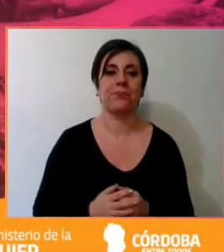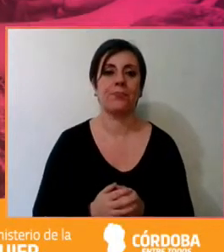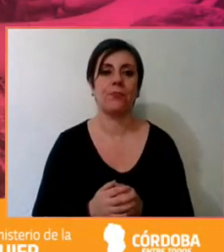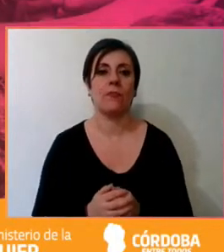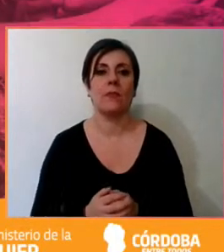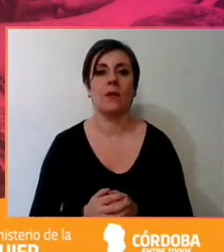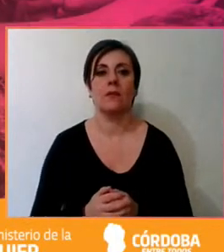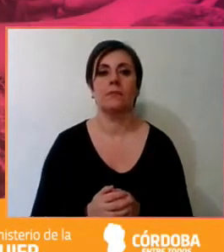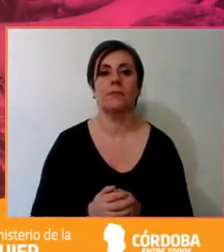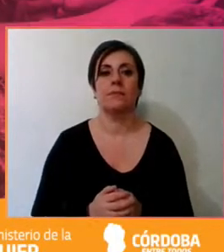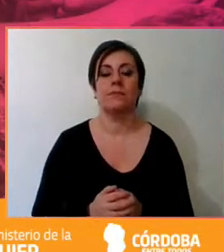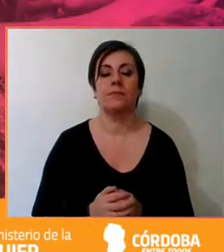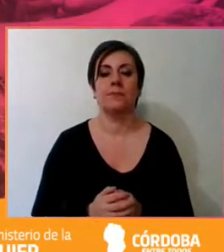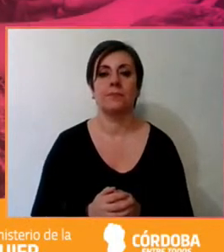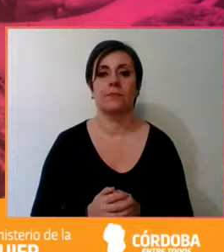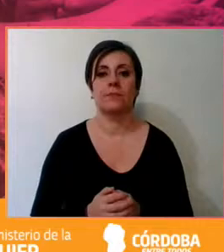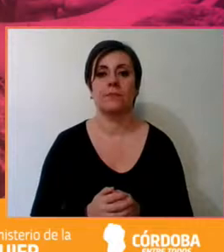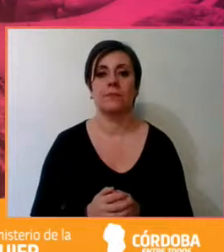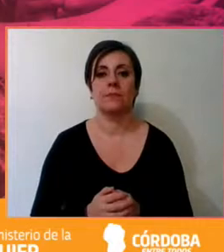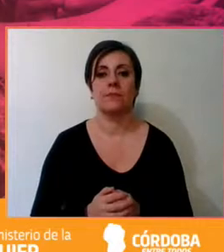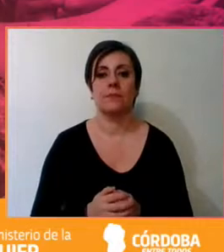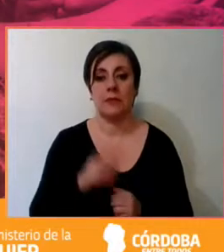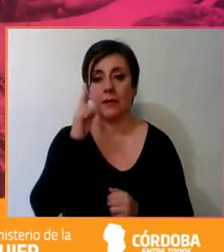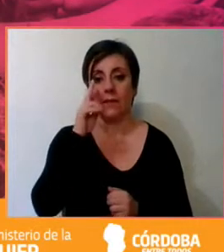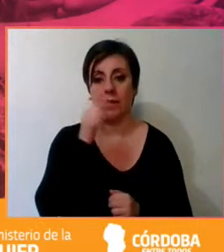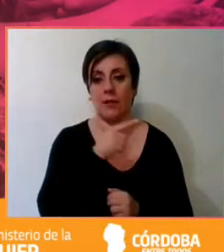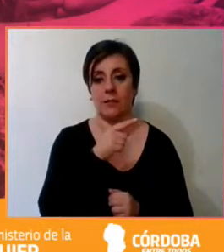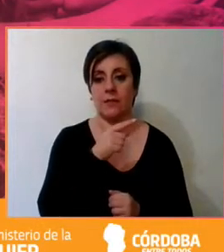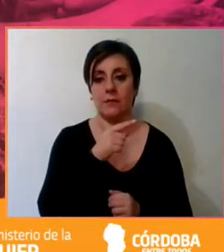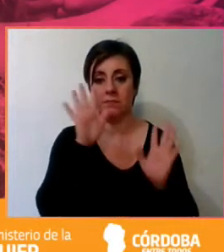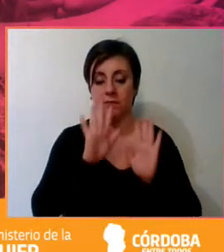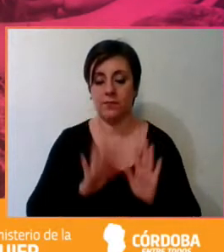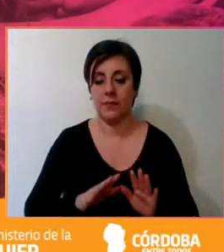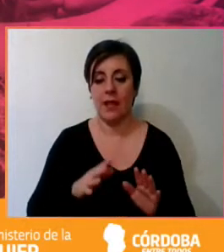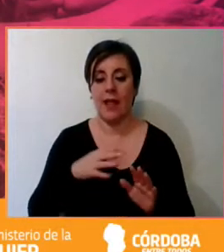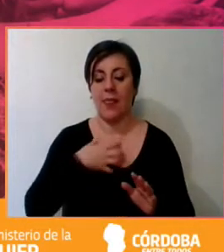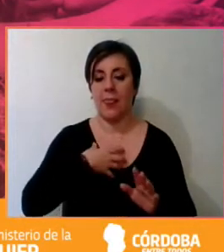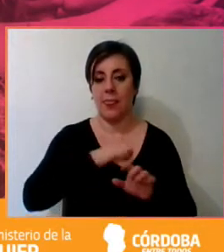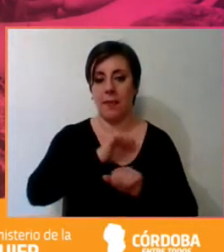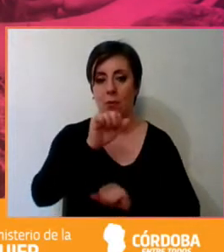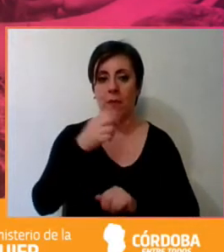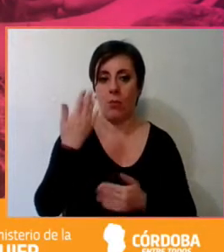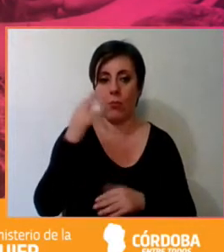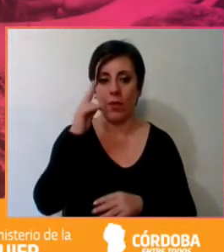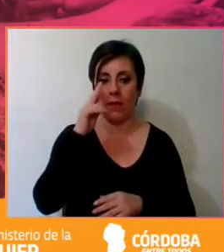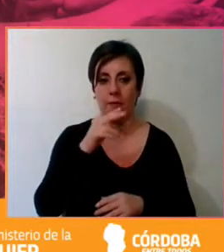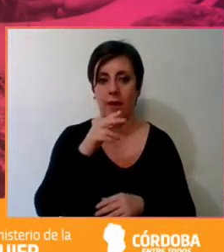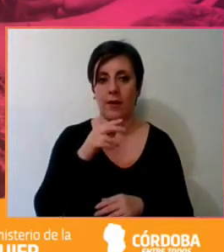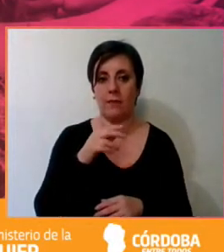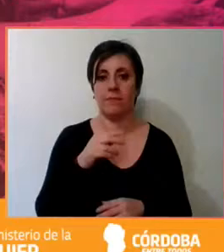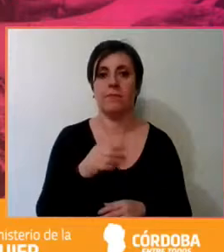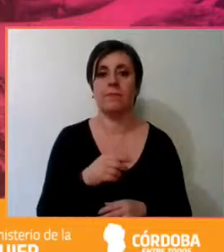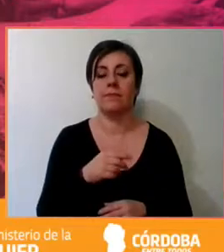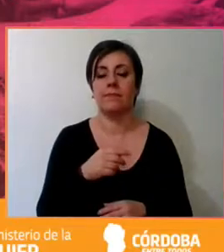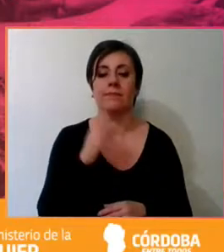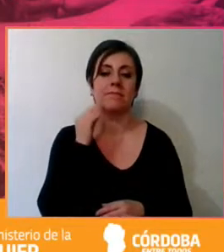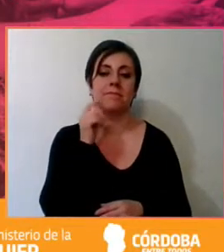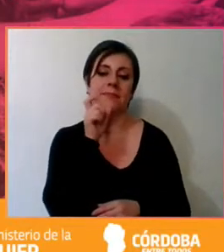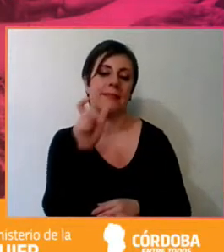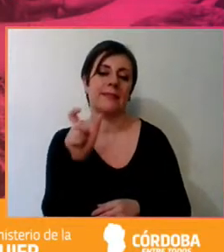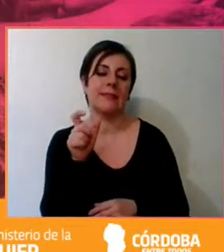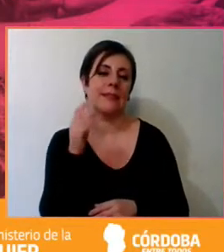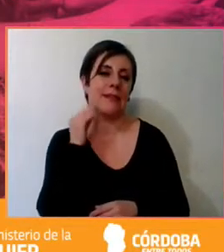niñas. Si ustedes ven, como se están formando en un diplomado, ahí ustedes pueden ver las siglas en inglés, que es importante que